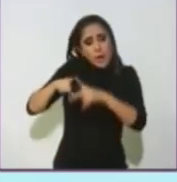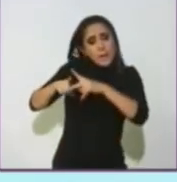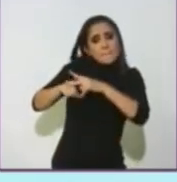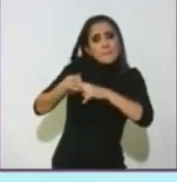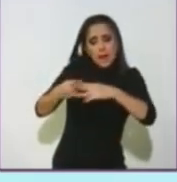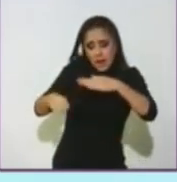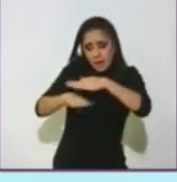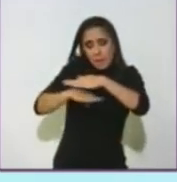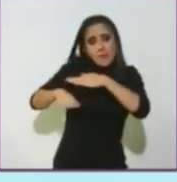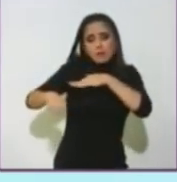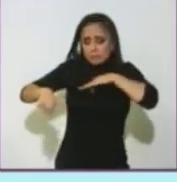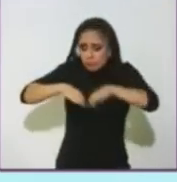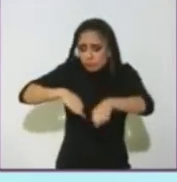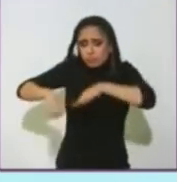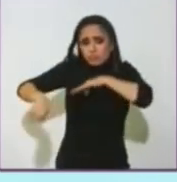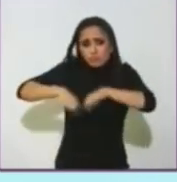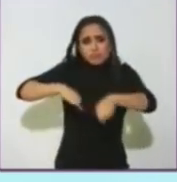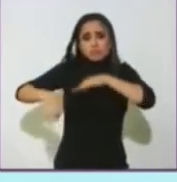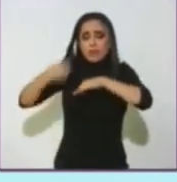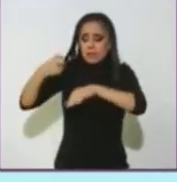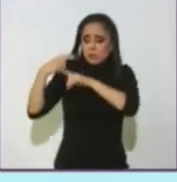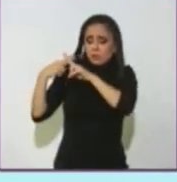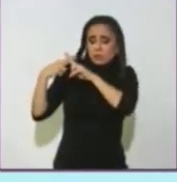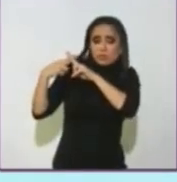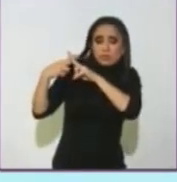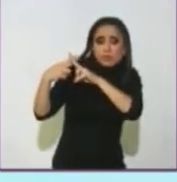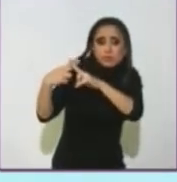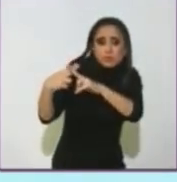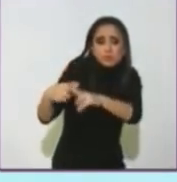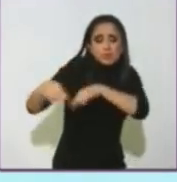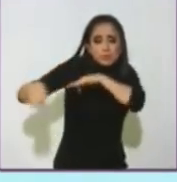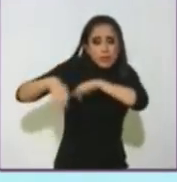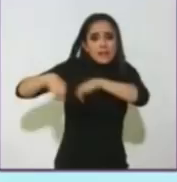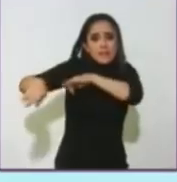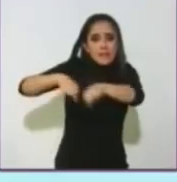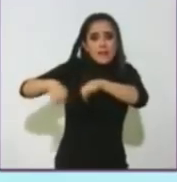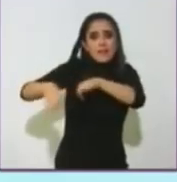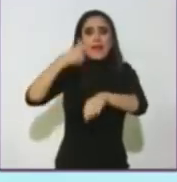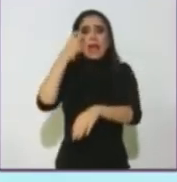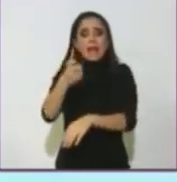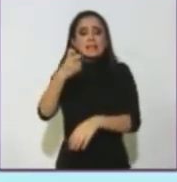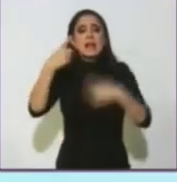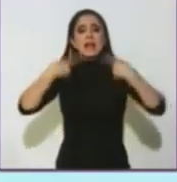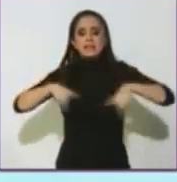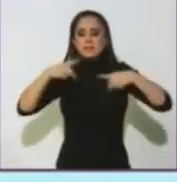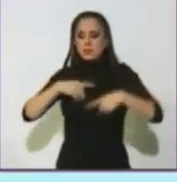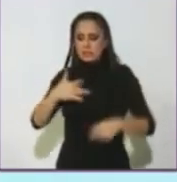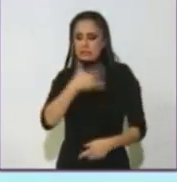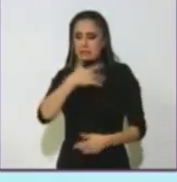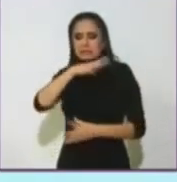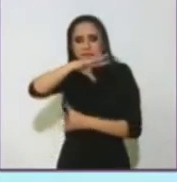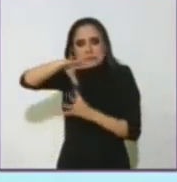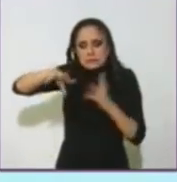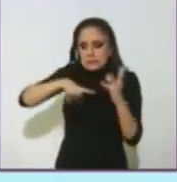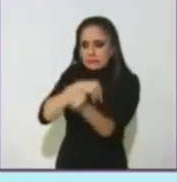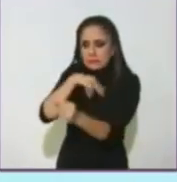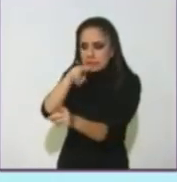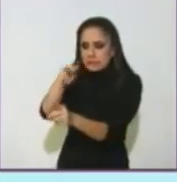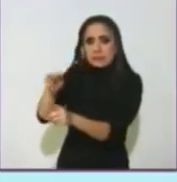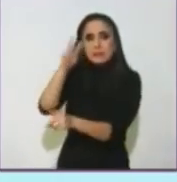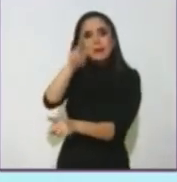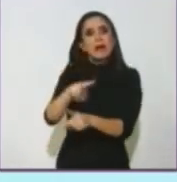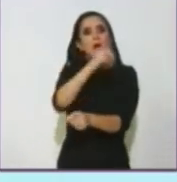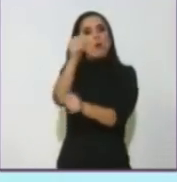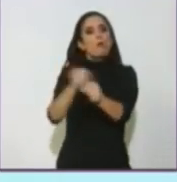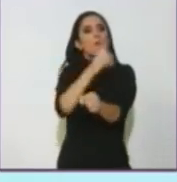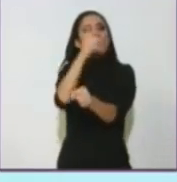una trayectoria que me ha permitido y me ha obligado a ponerme en el lugar de la gente a saber qué importante es darle oportunidades